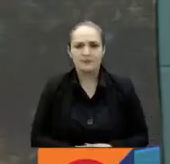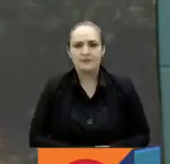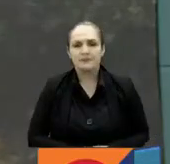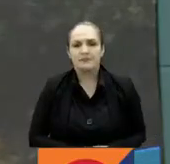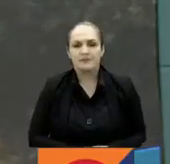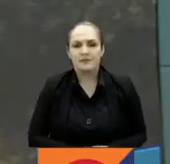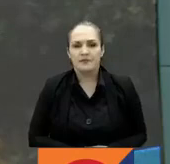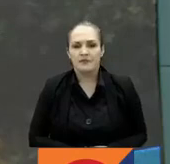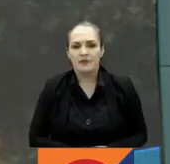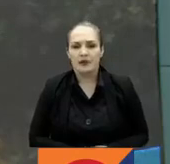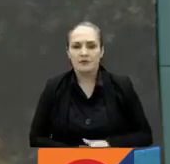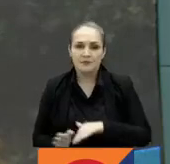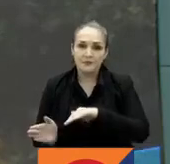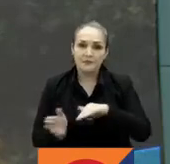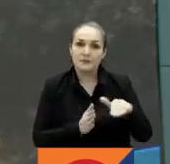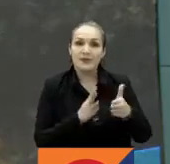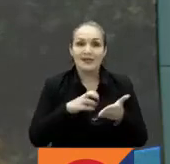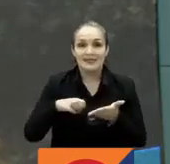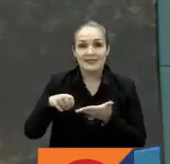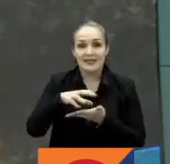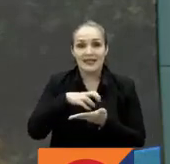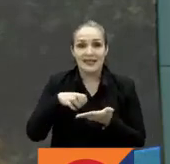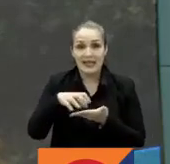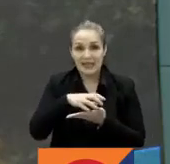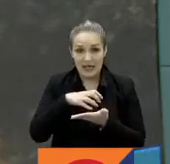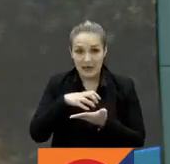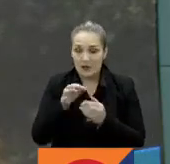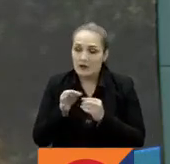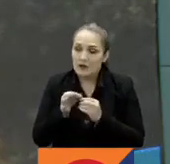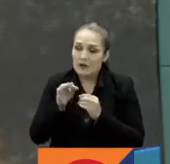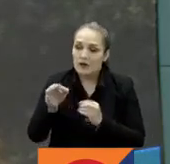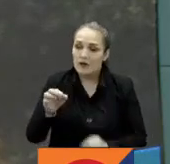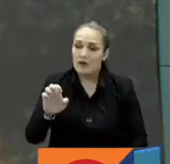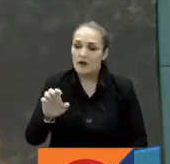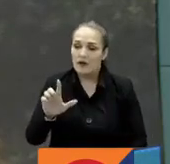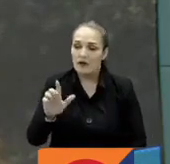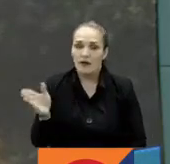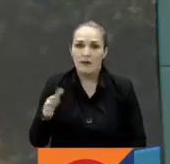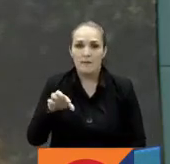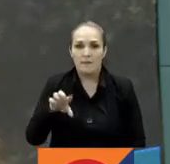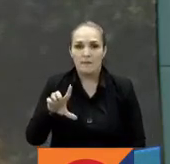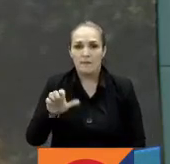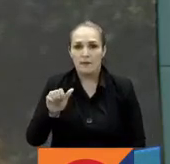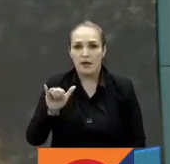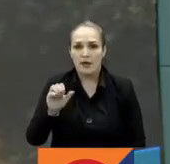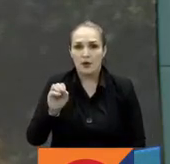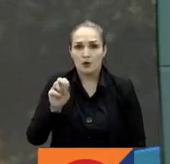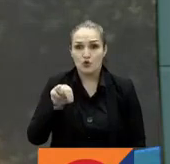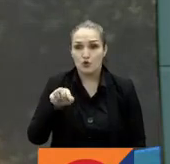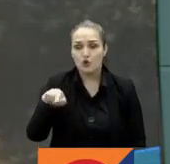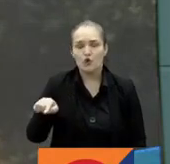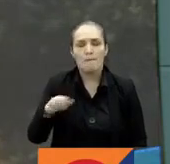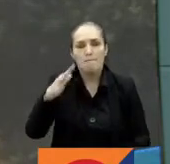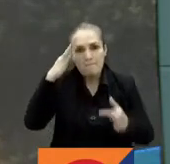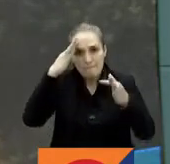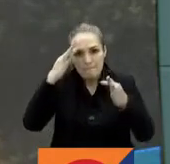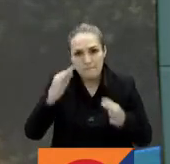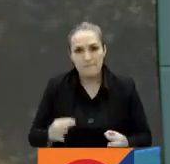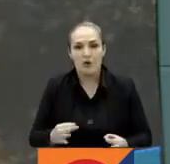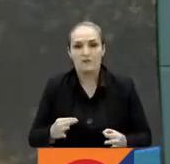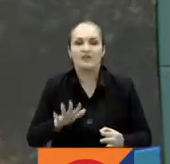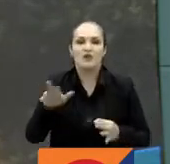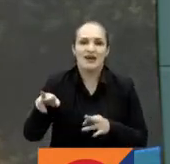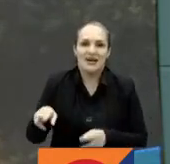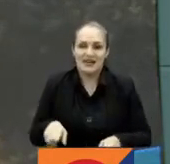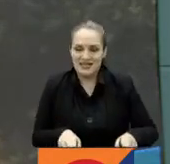Y en el Playón, departamento de Santander, después de 16 años, 700 familias de la zona rural podrán transportarse sobre el Río Blanco